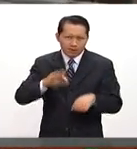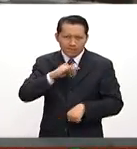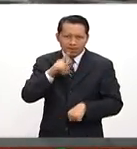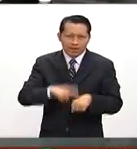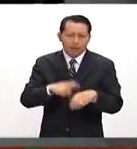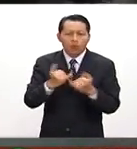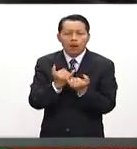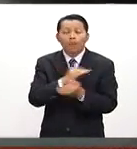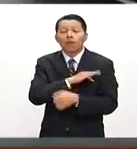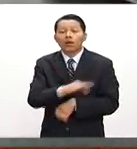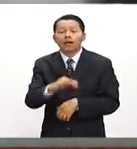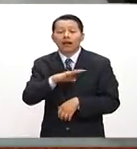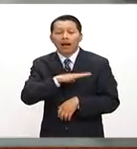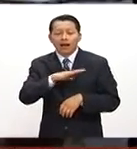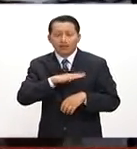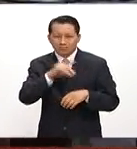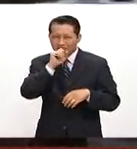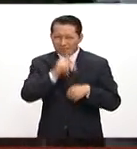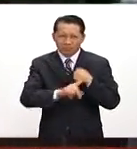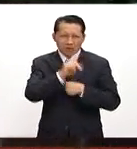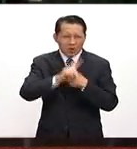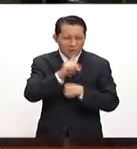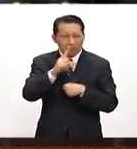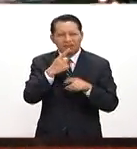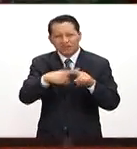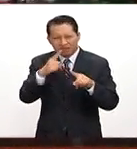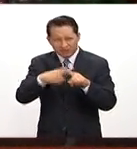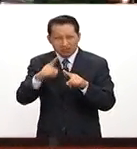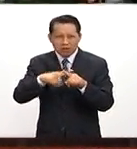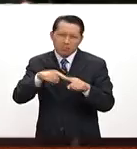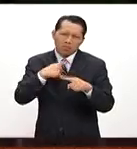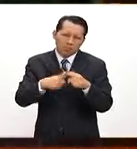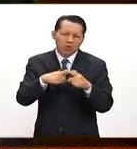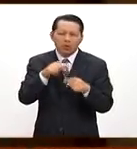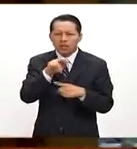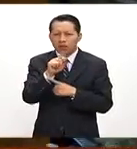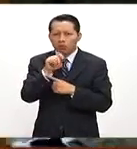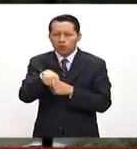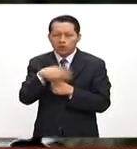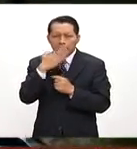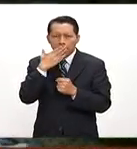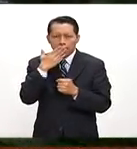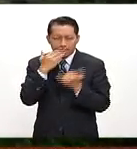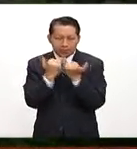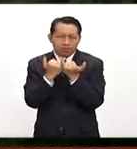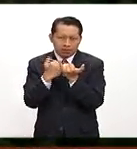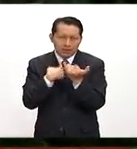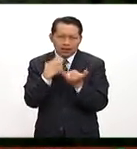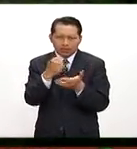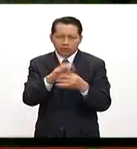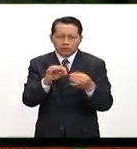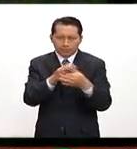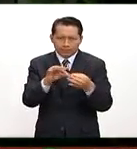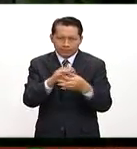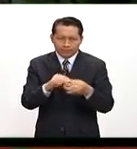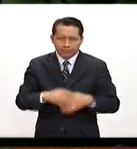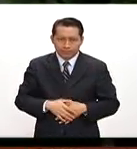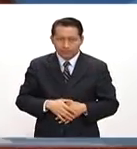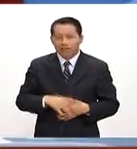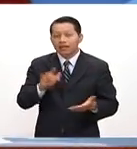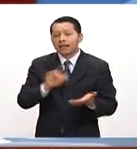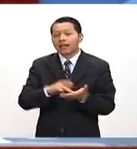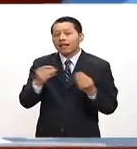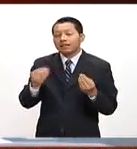mitigar las afectaciones que se podrían presentar por Newton en Sonora. Hasta aquí mi reporte esta mañana. Muchísimas gracias,